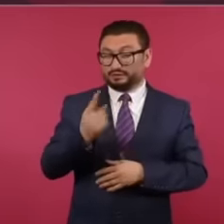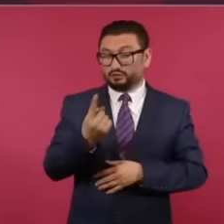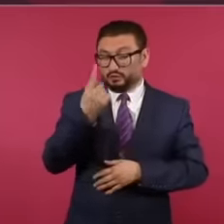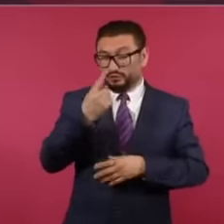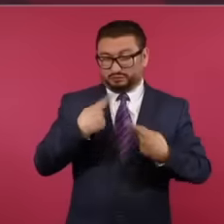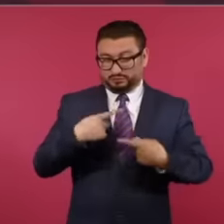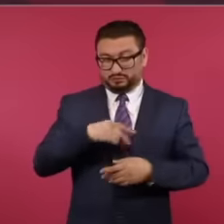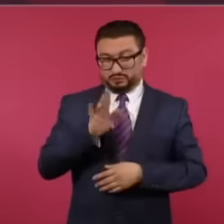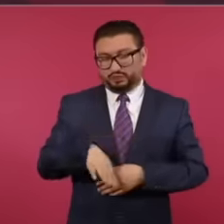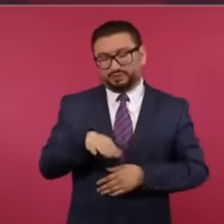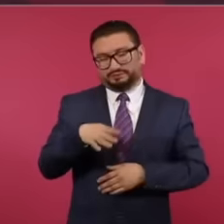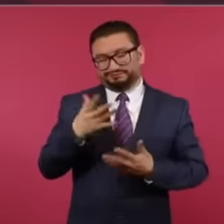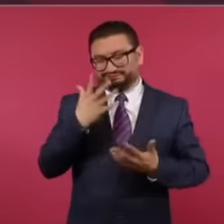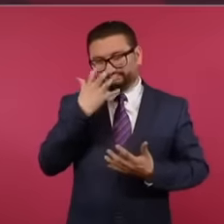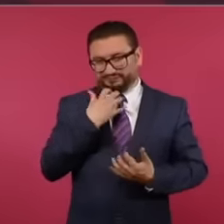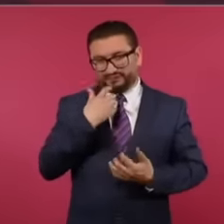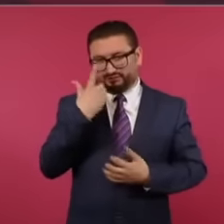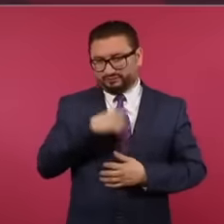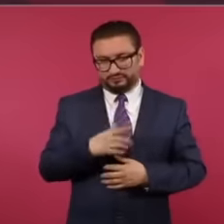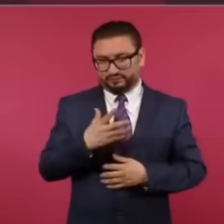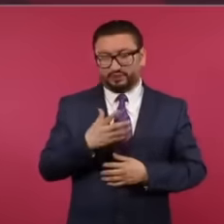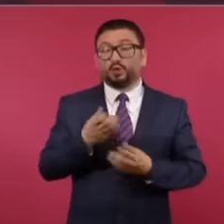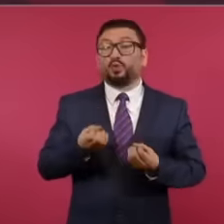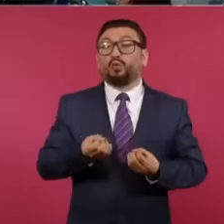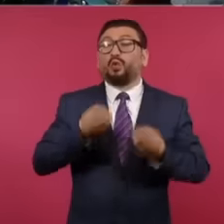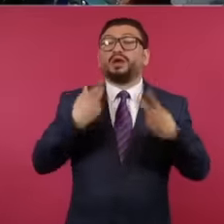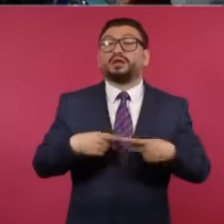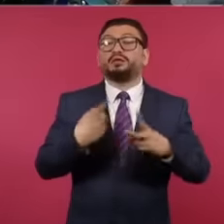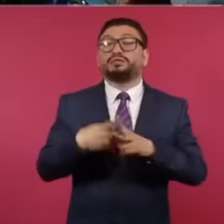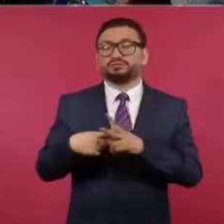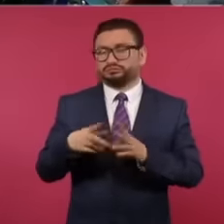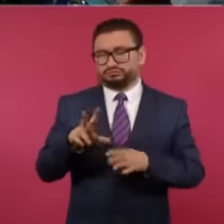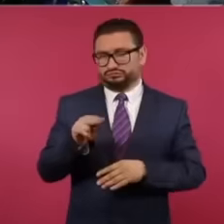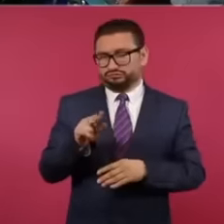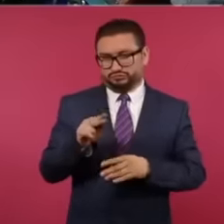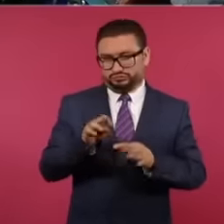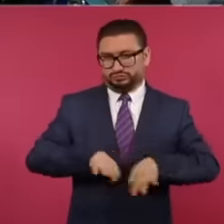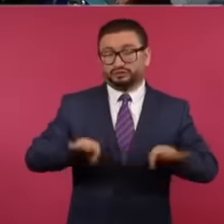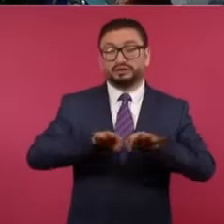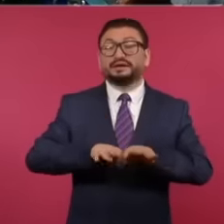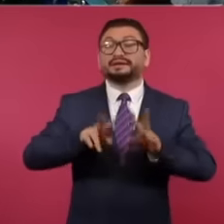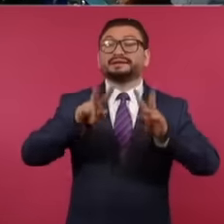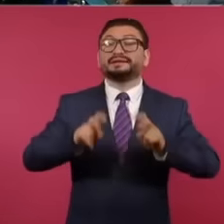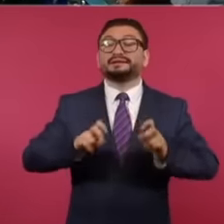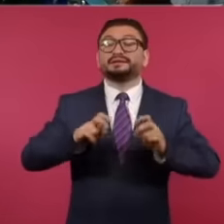duele. Claro. Porque no es un asunto cuantitativo, es un asunto humano,